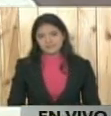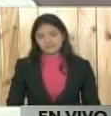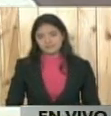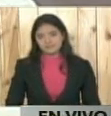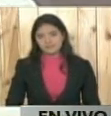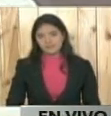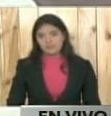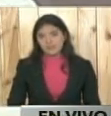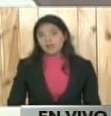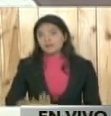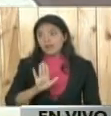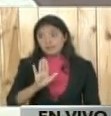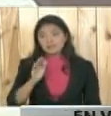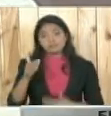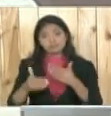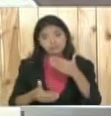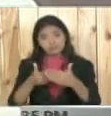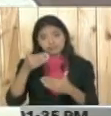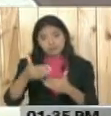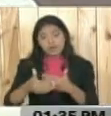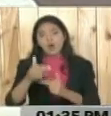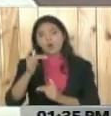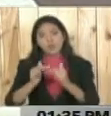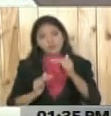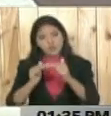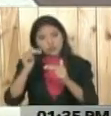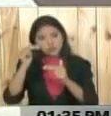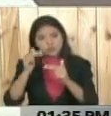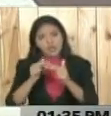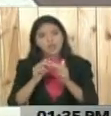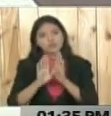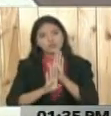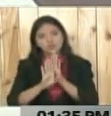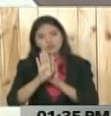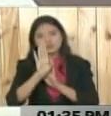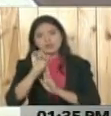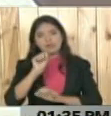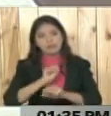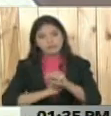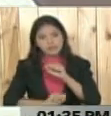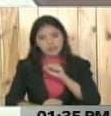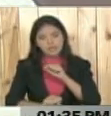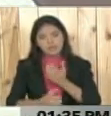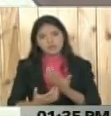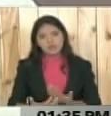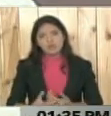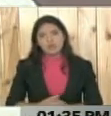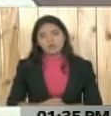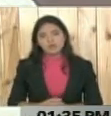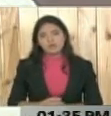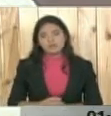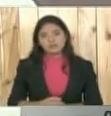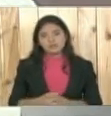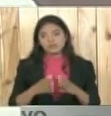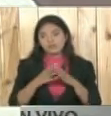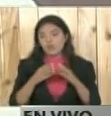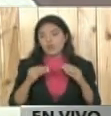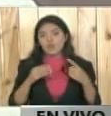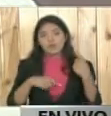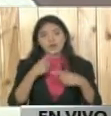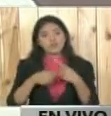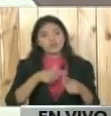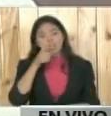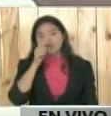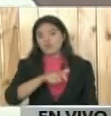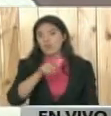venimos construyendo y defendiendo lo que nos heredó Chávez a todos los pueblos